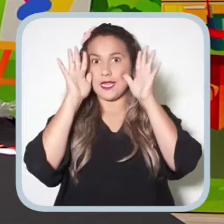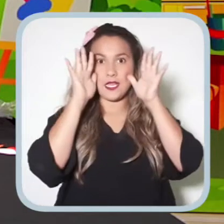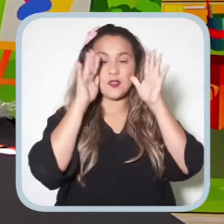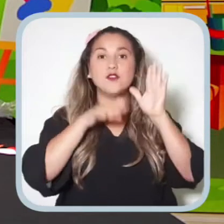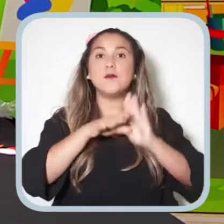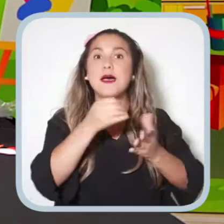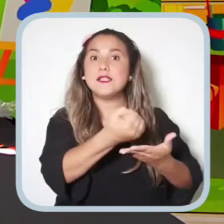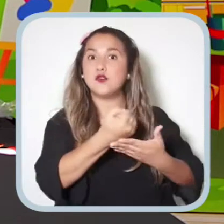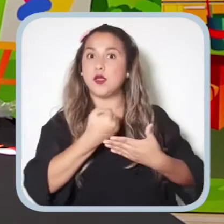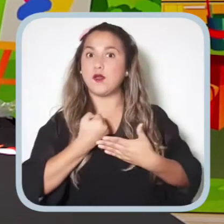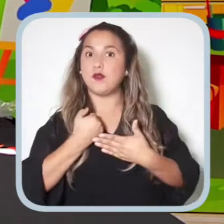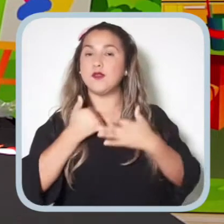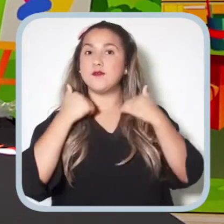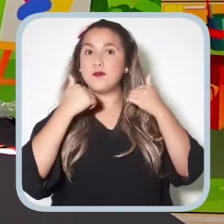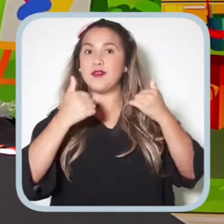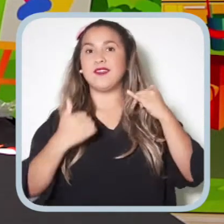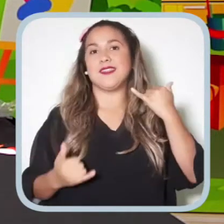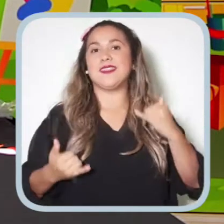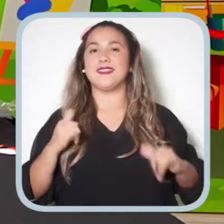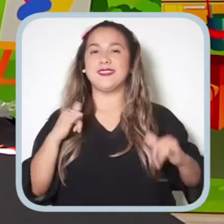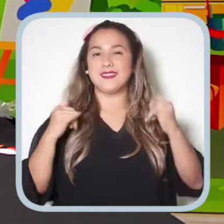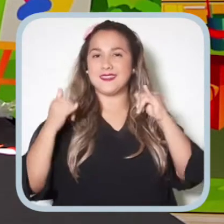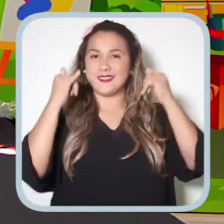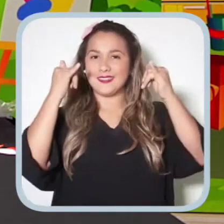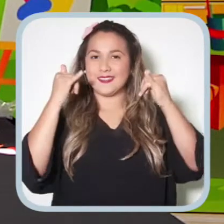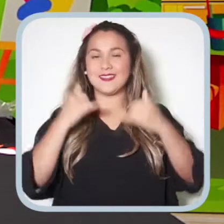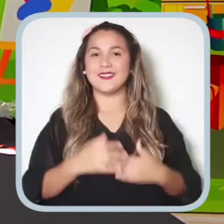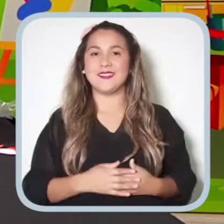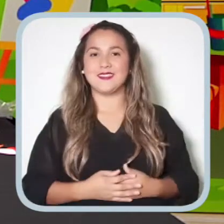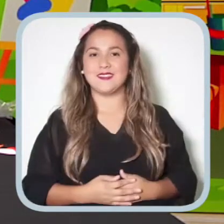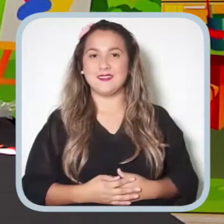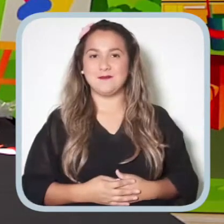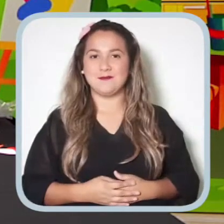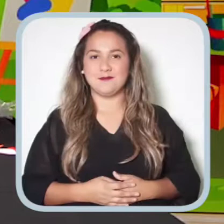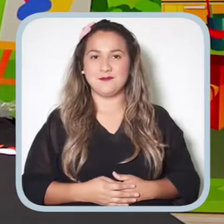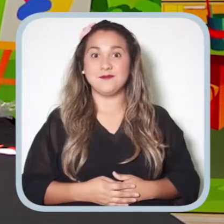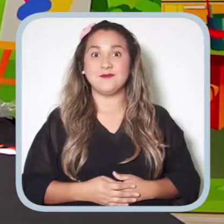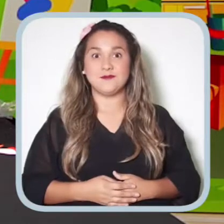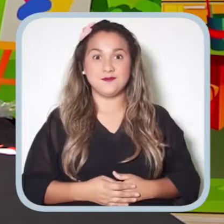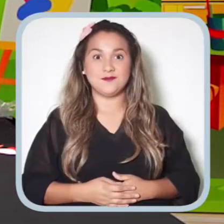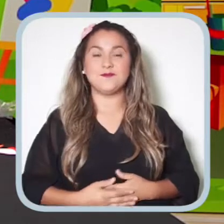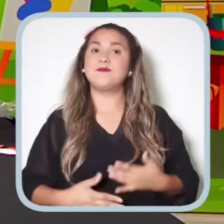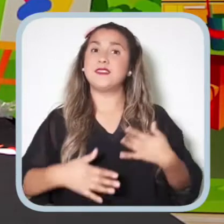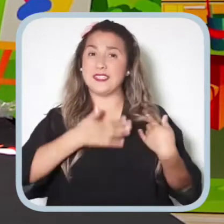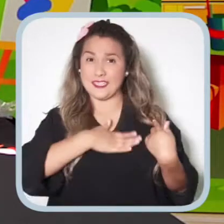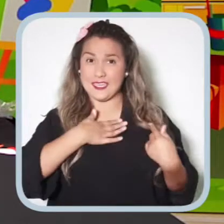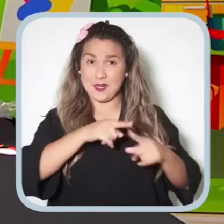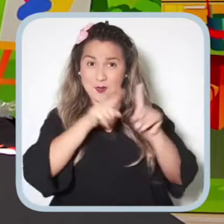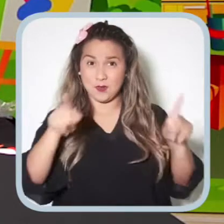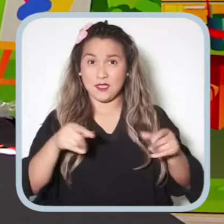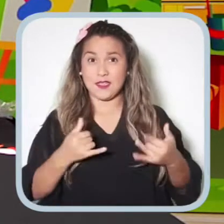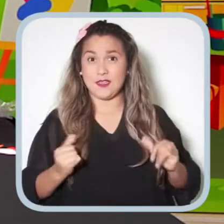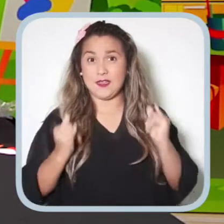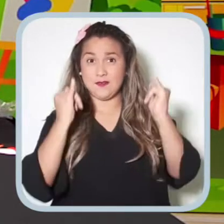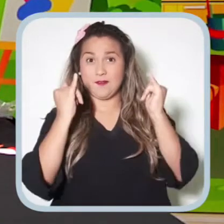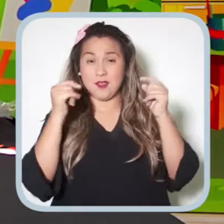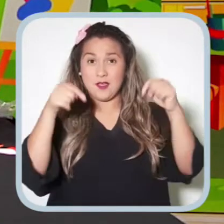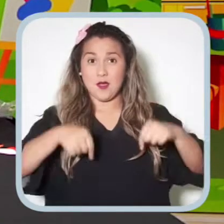ayude, muy bien la puede pasar. ¿Quién la quiere pasar muy bien el día de